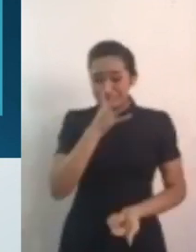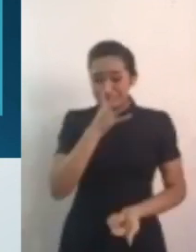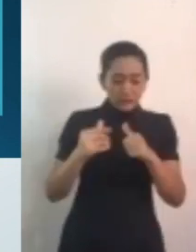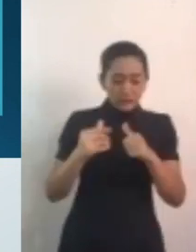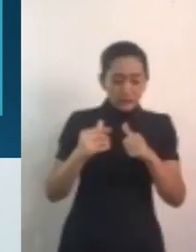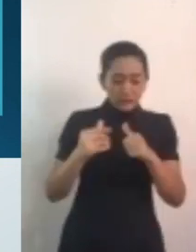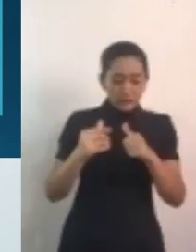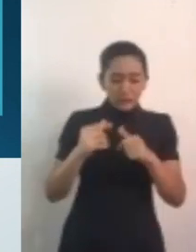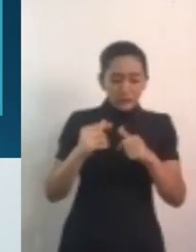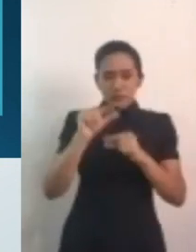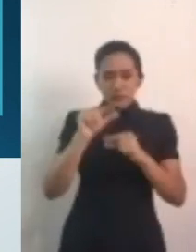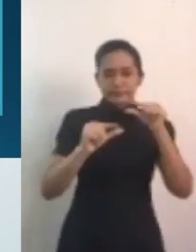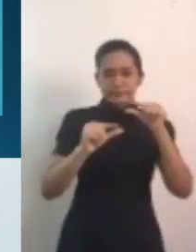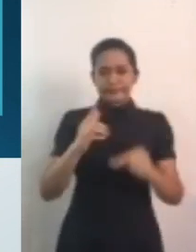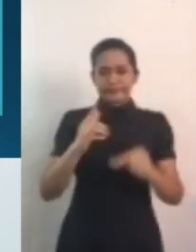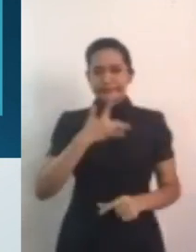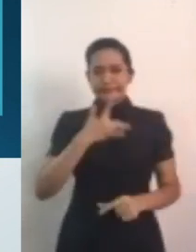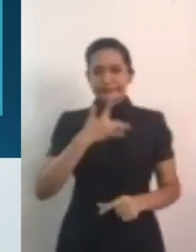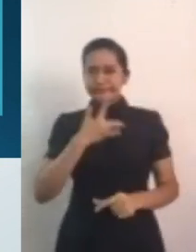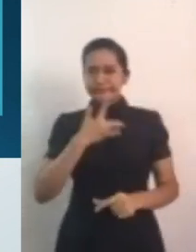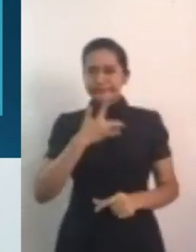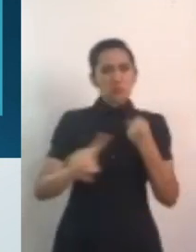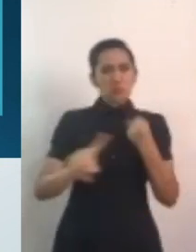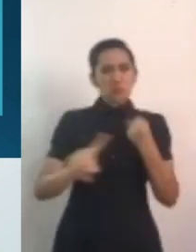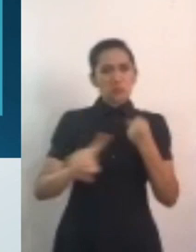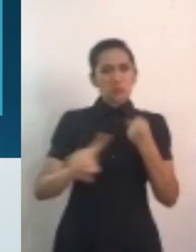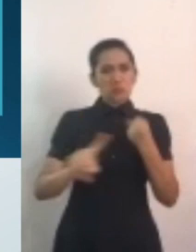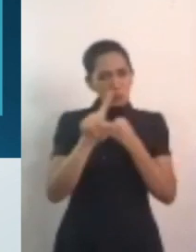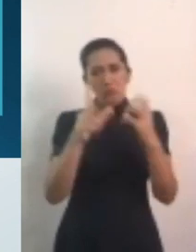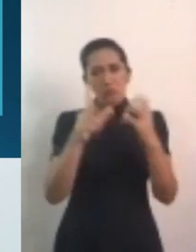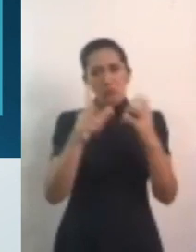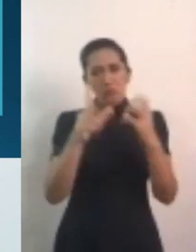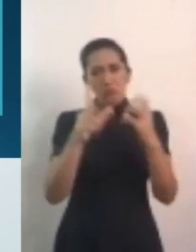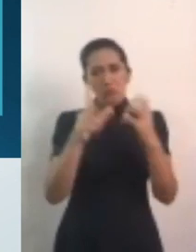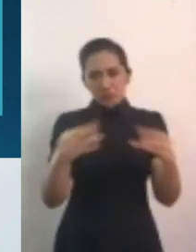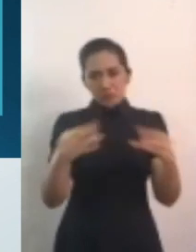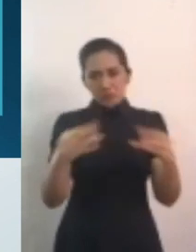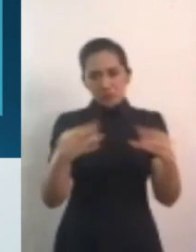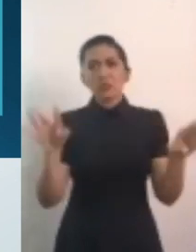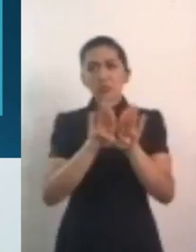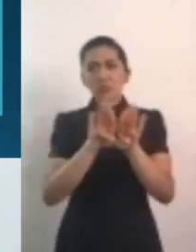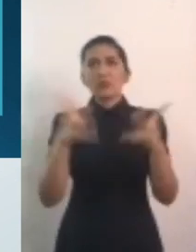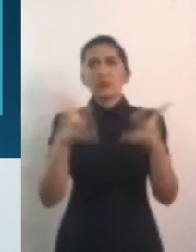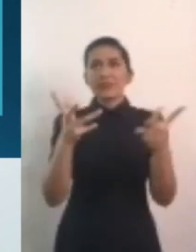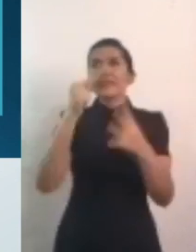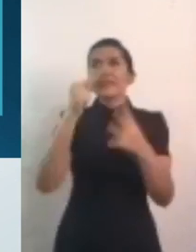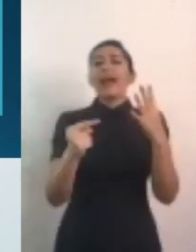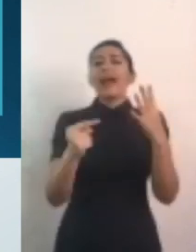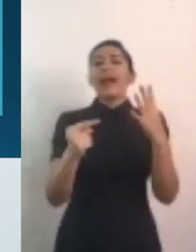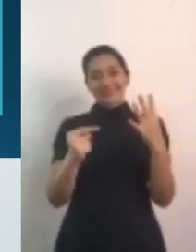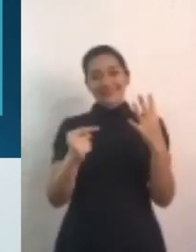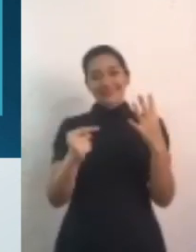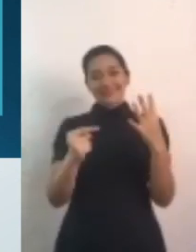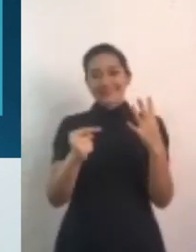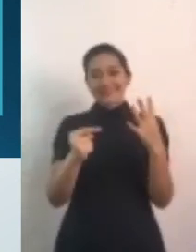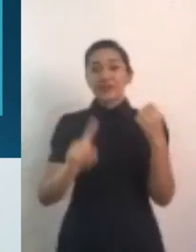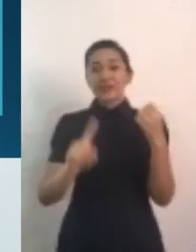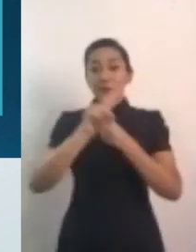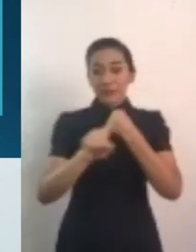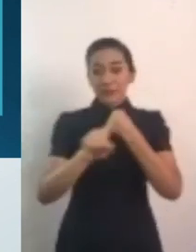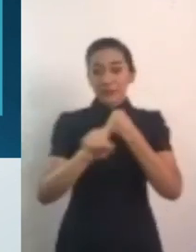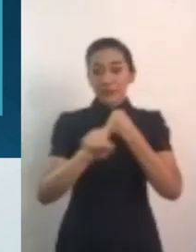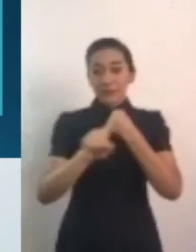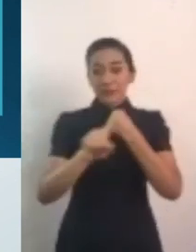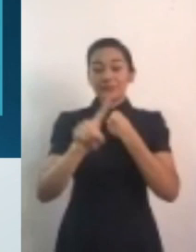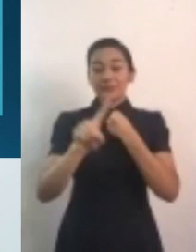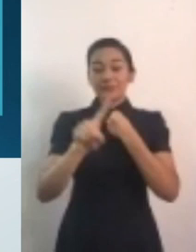la posibilidad de resolver parcialmente los problemas y que esta solución parcial de los problemas nos acerca a